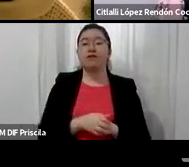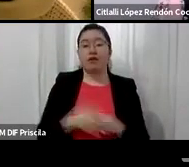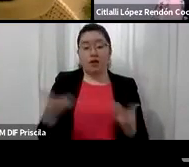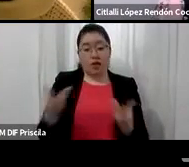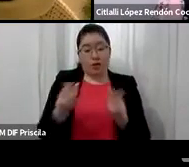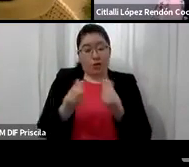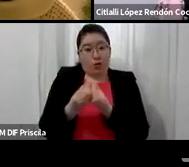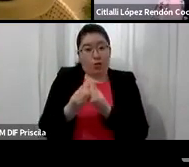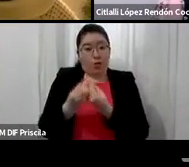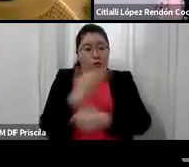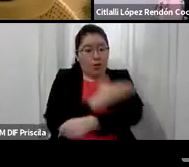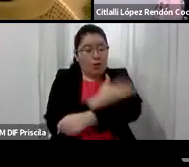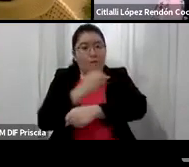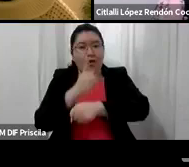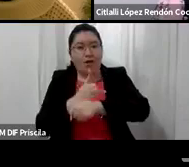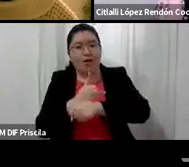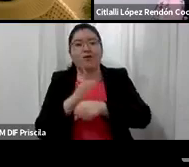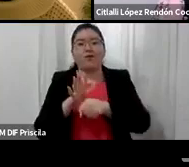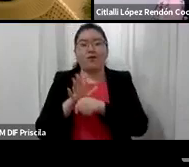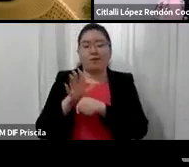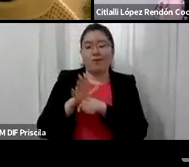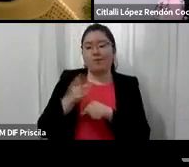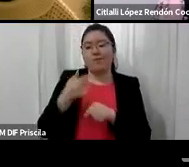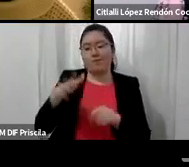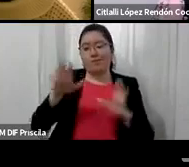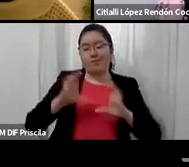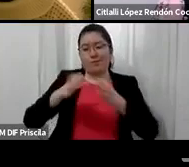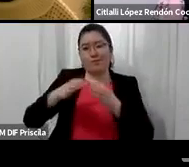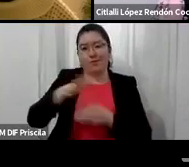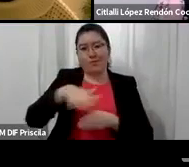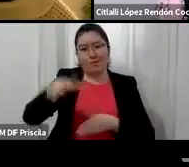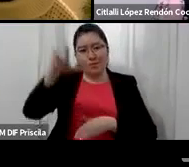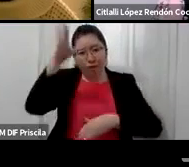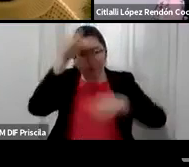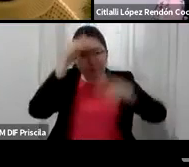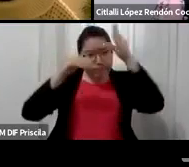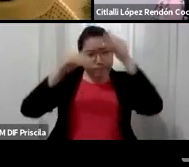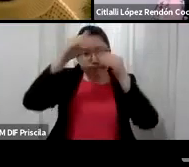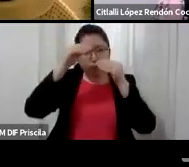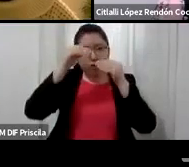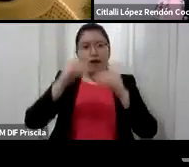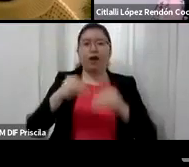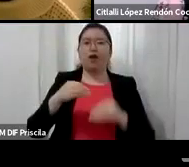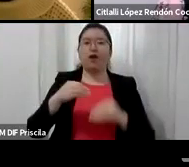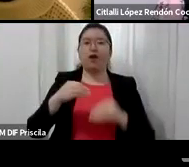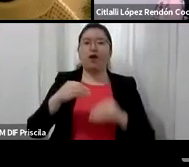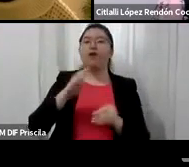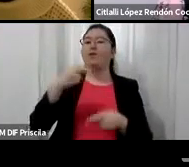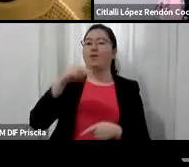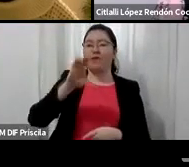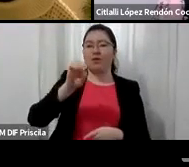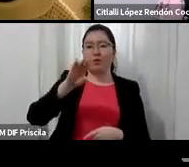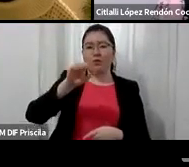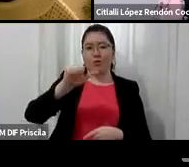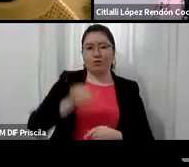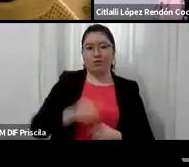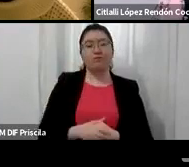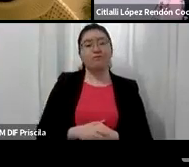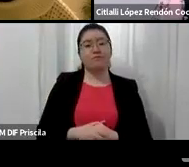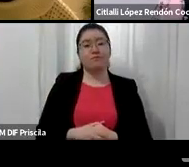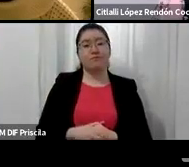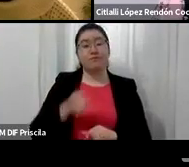Educación Popular de Construcción Colectiva de Aprendizajes, COCOA. Ha participado en campañas de